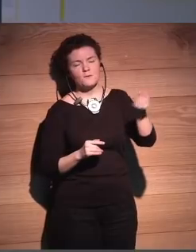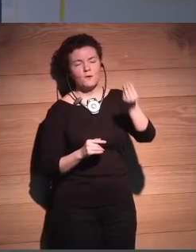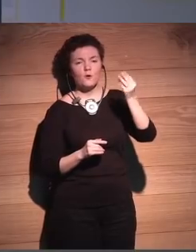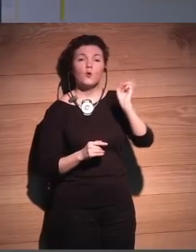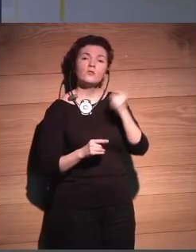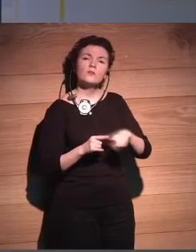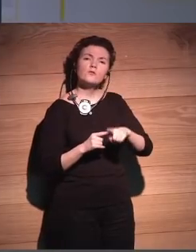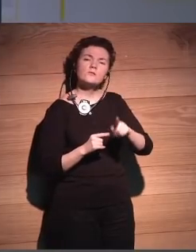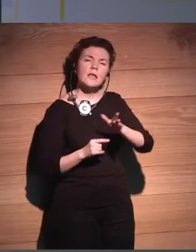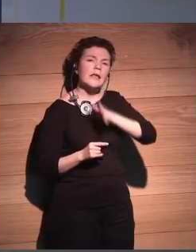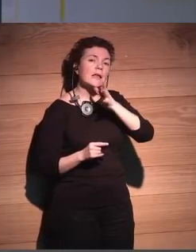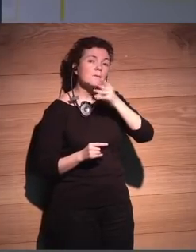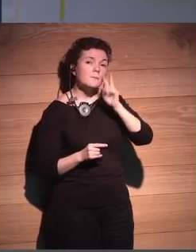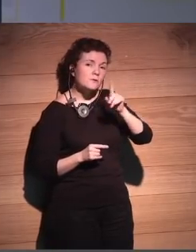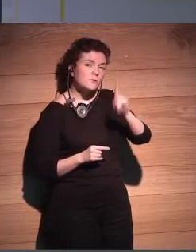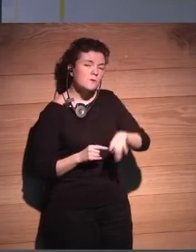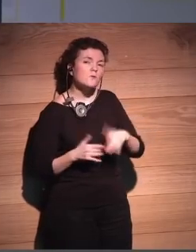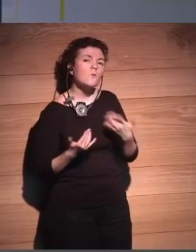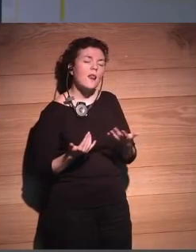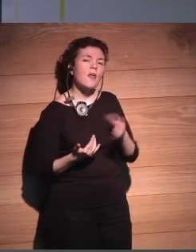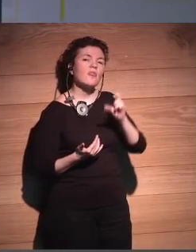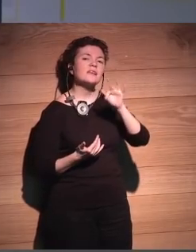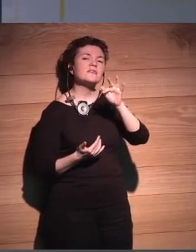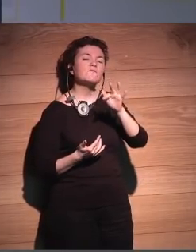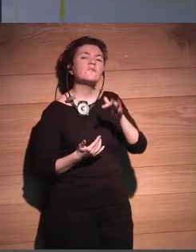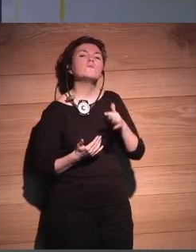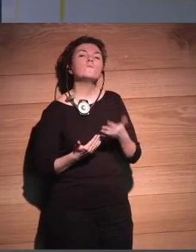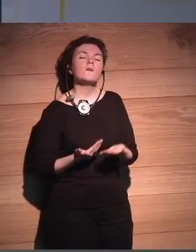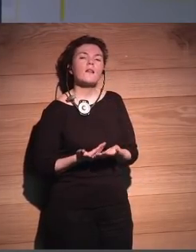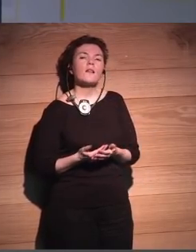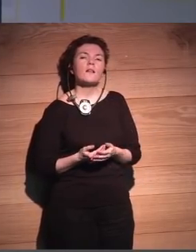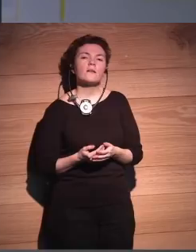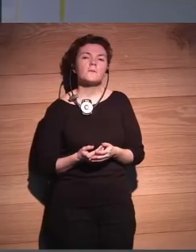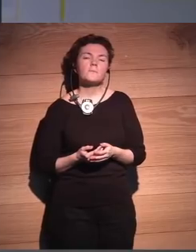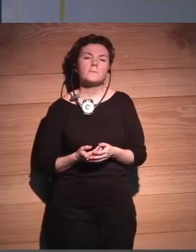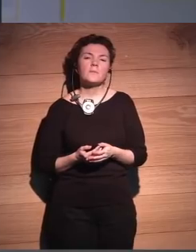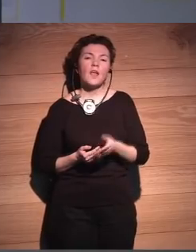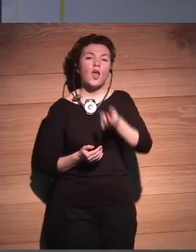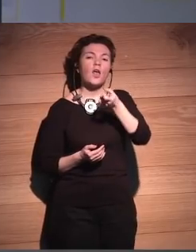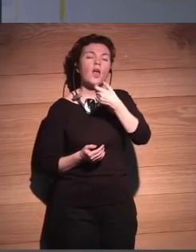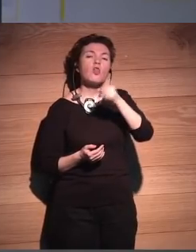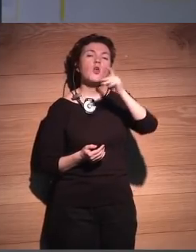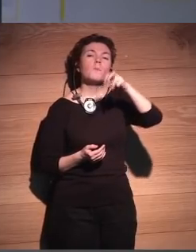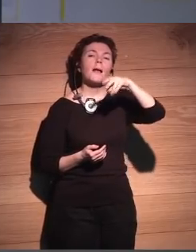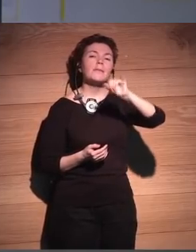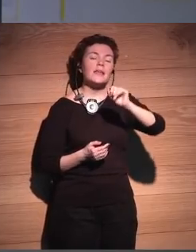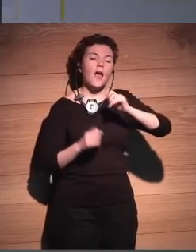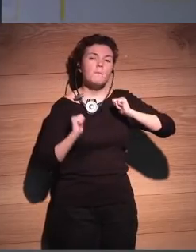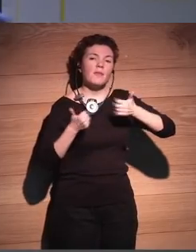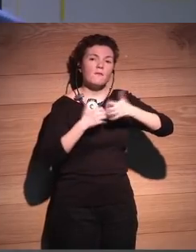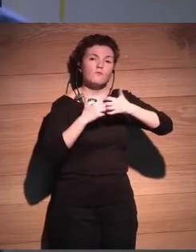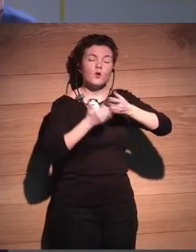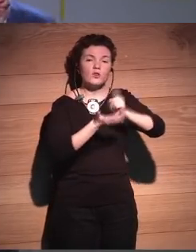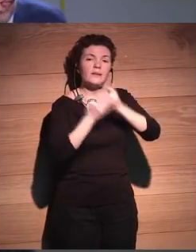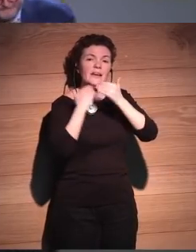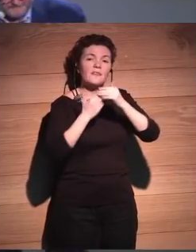Otra cosa muy impresionante que hemos visto en el CSF es que la dopamina se vuelve a producir como